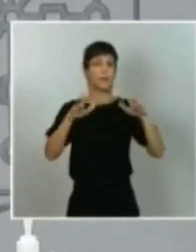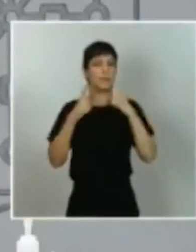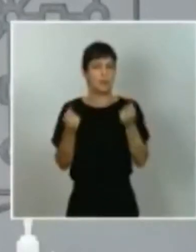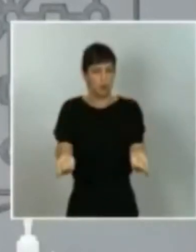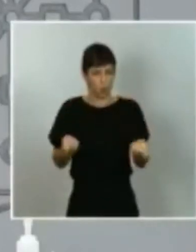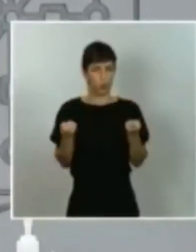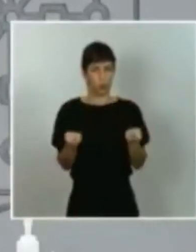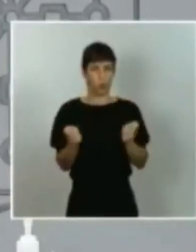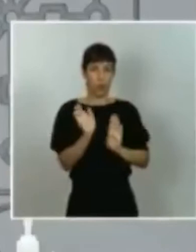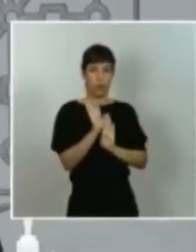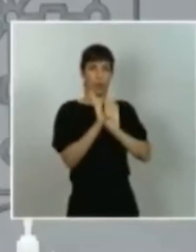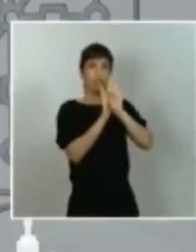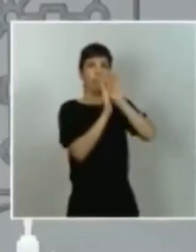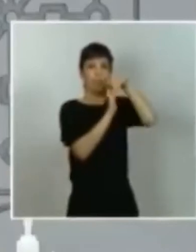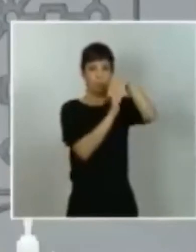curva.